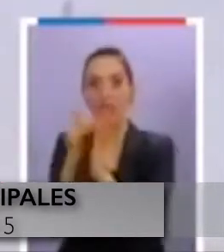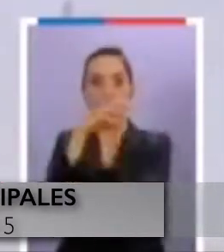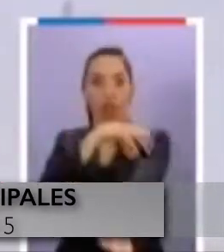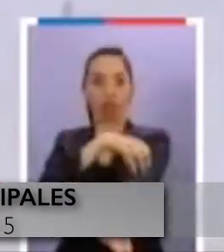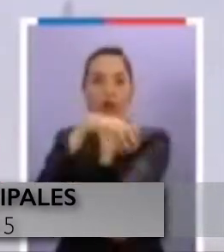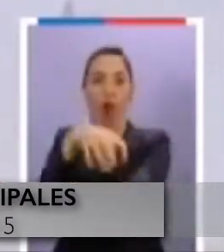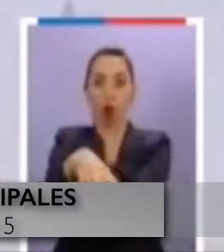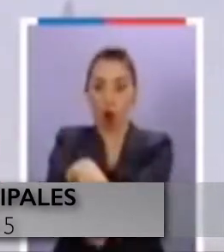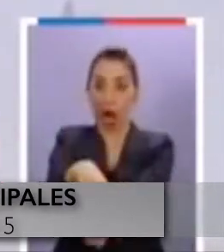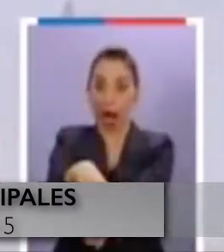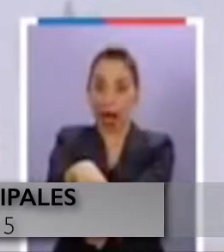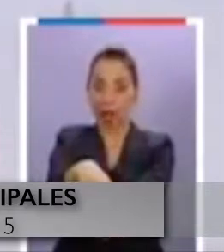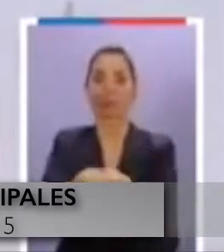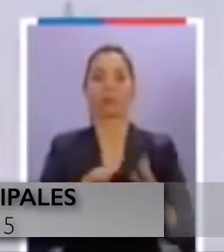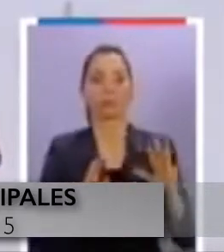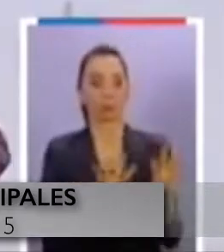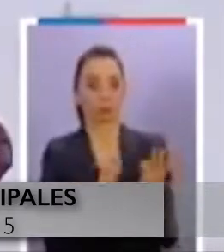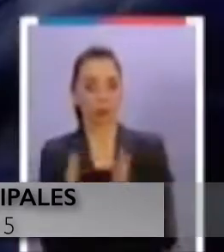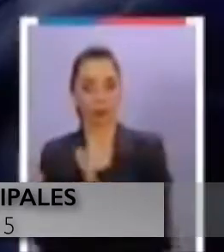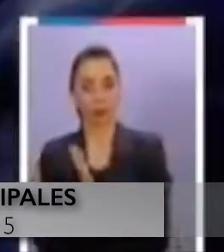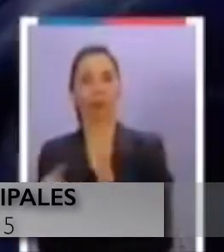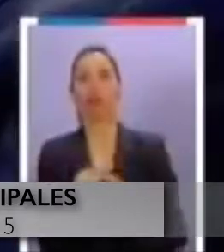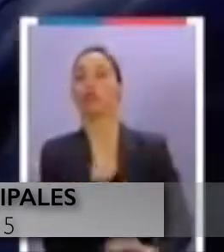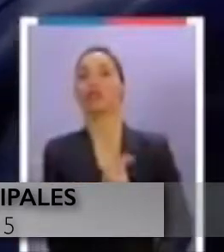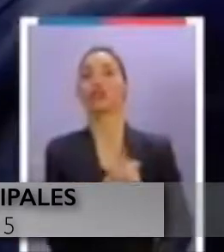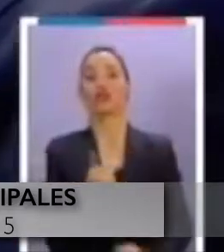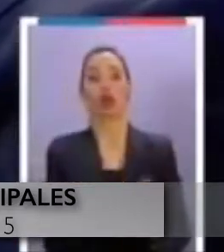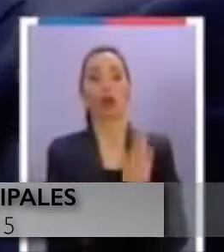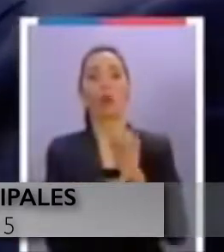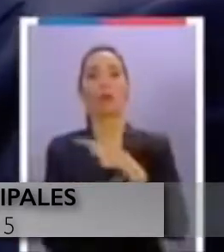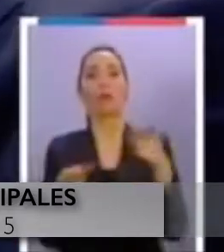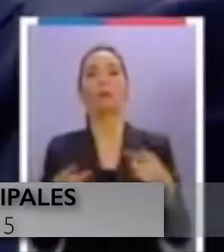Y esto no solo es una señal de compromiso.